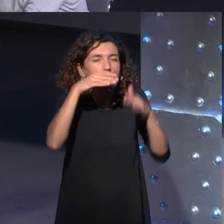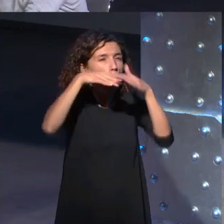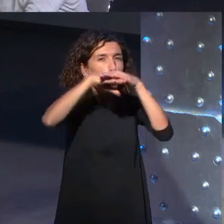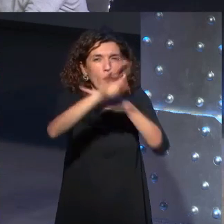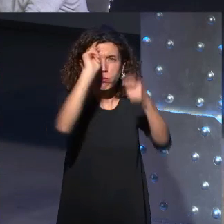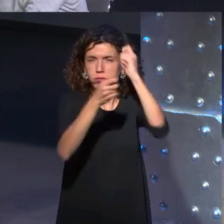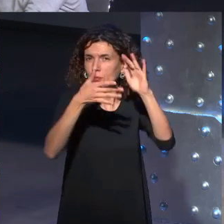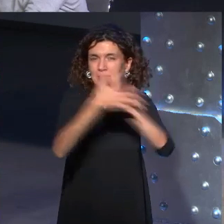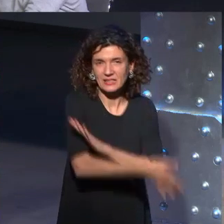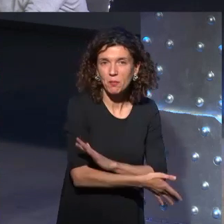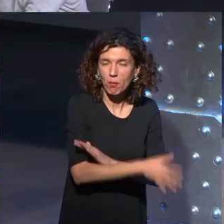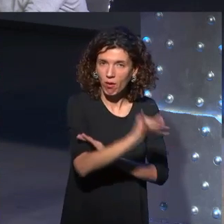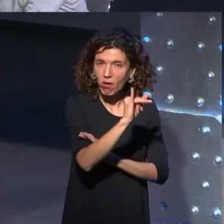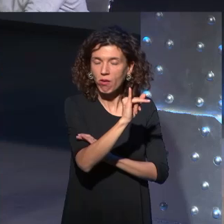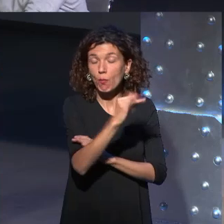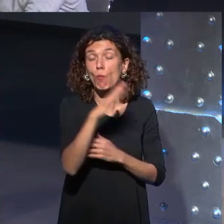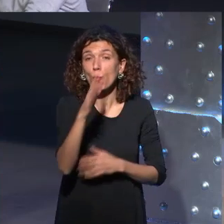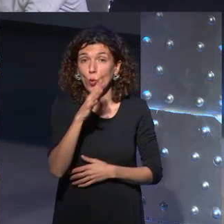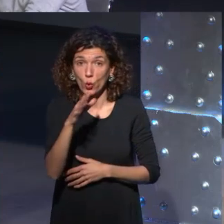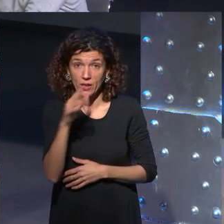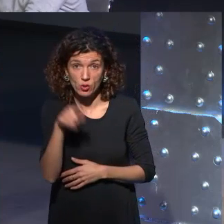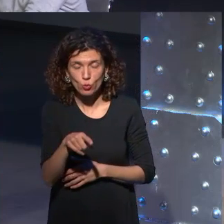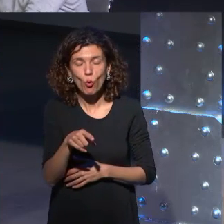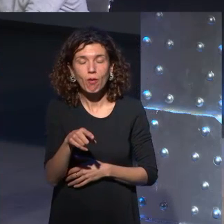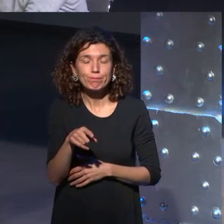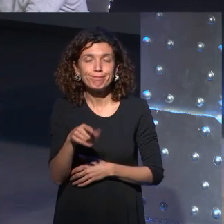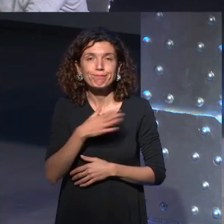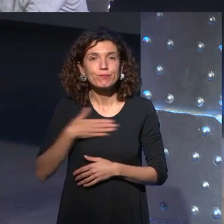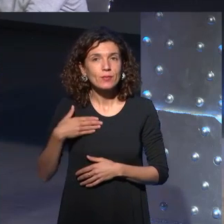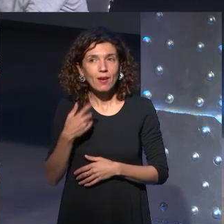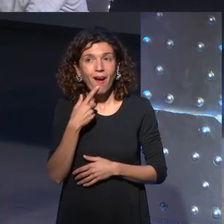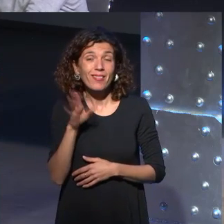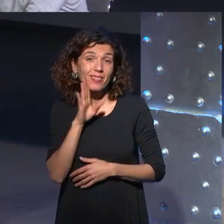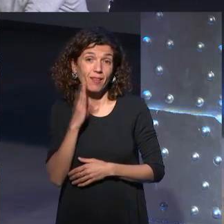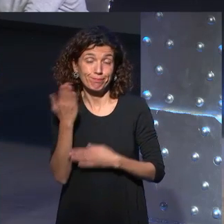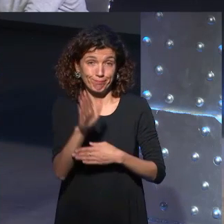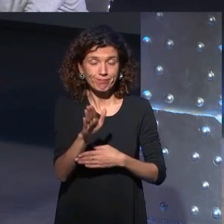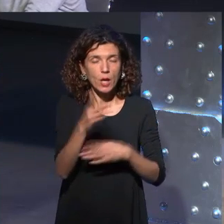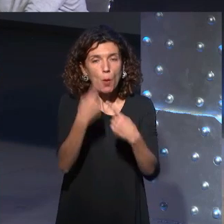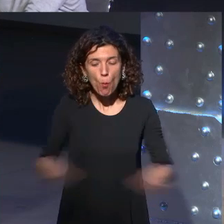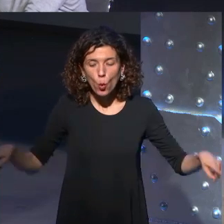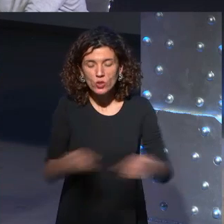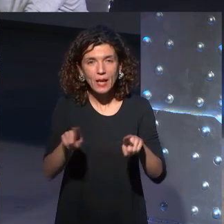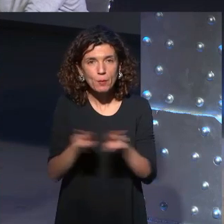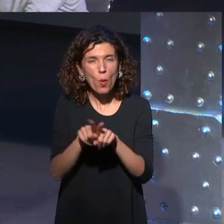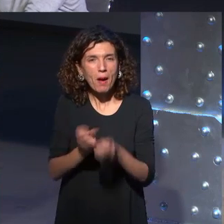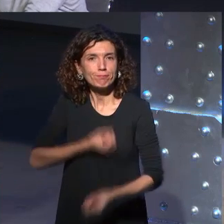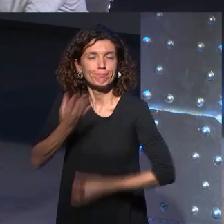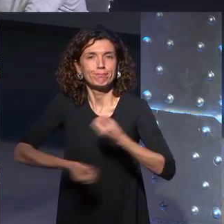claro. Yo creo, por eso lo traía a colación. Yo creo que la música, en ese sentido, es más